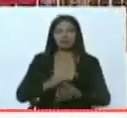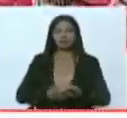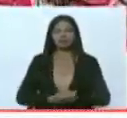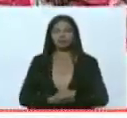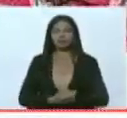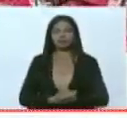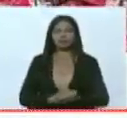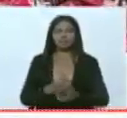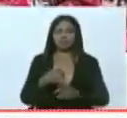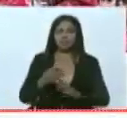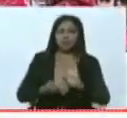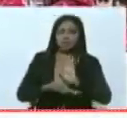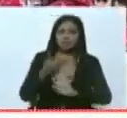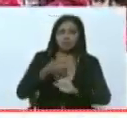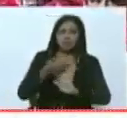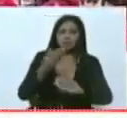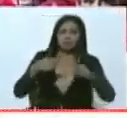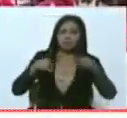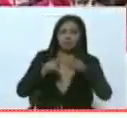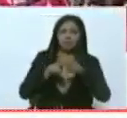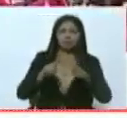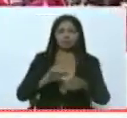un momento importante,